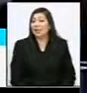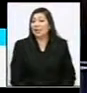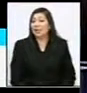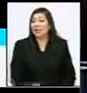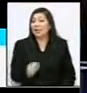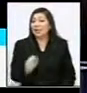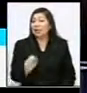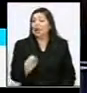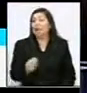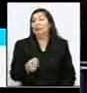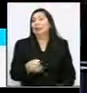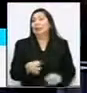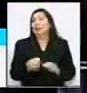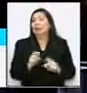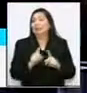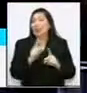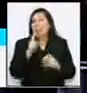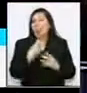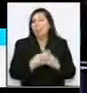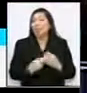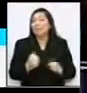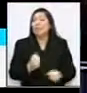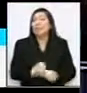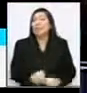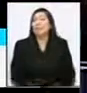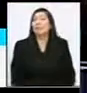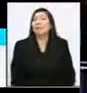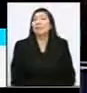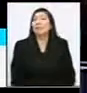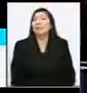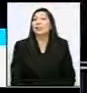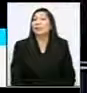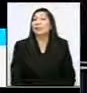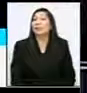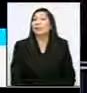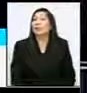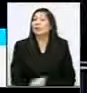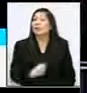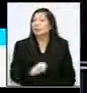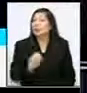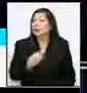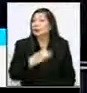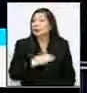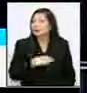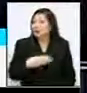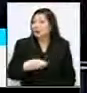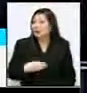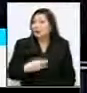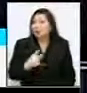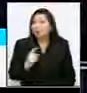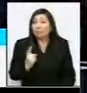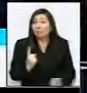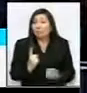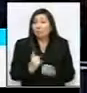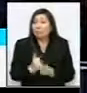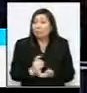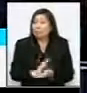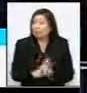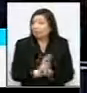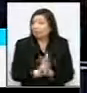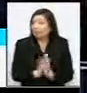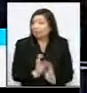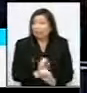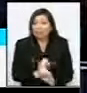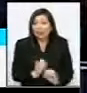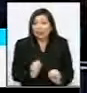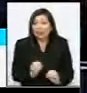Allí sí se explica la cuestión de confianza, porque si yo como primer ministro no encuentro que mi bancada,